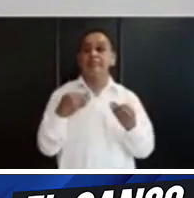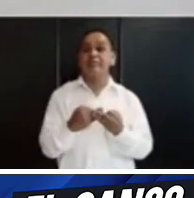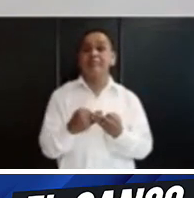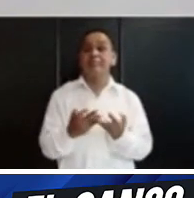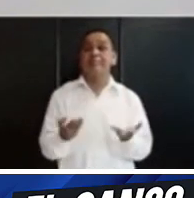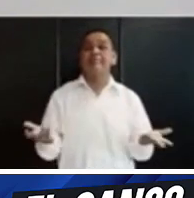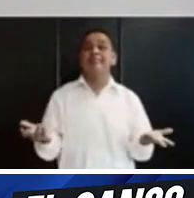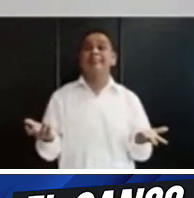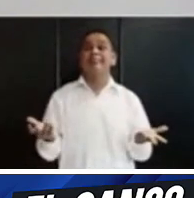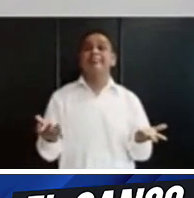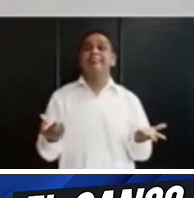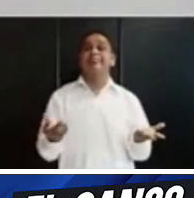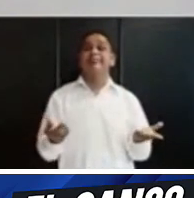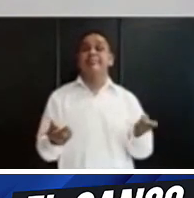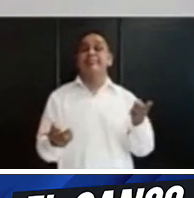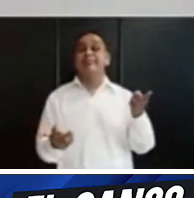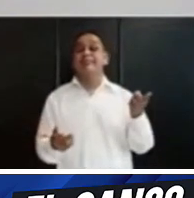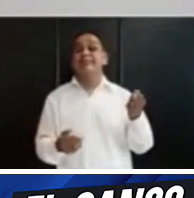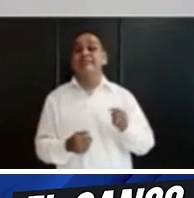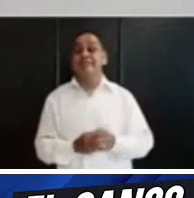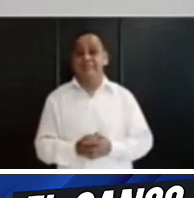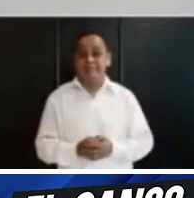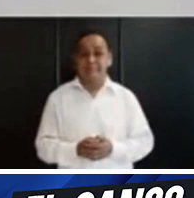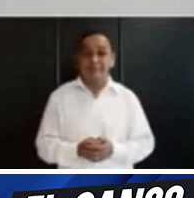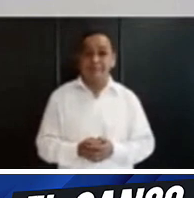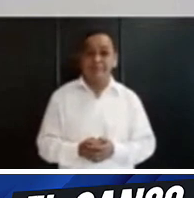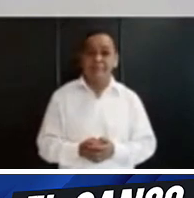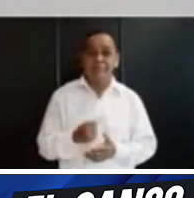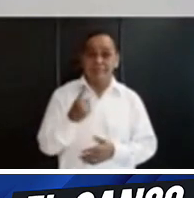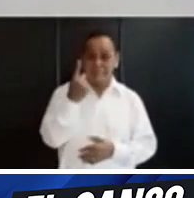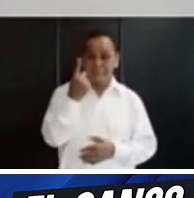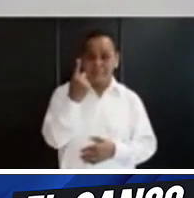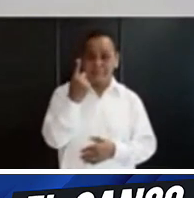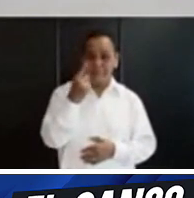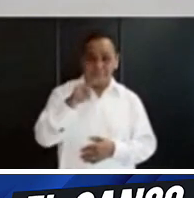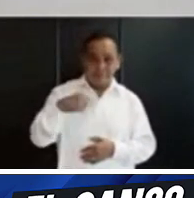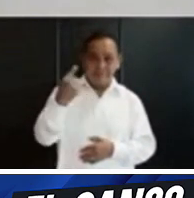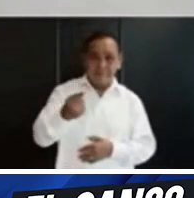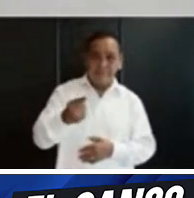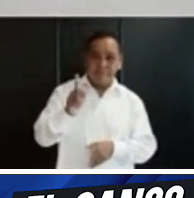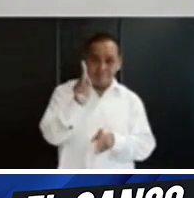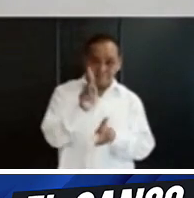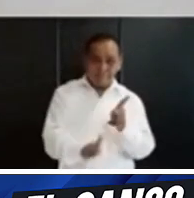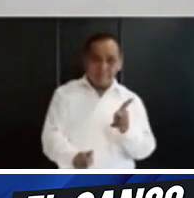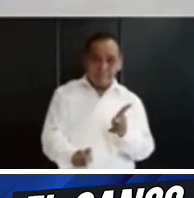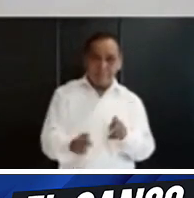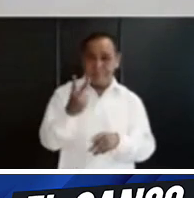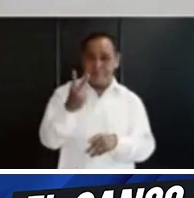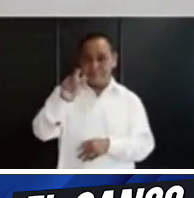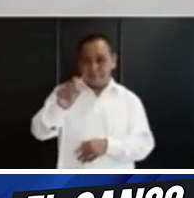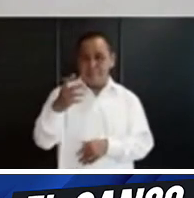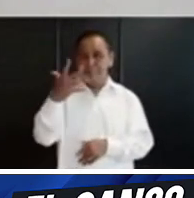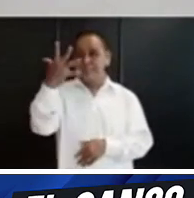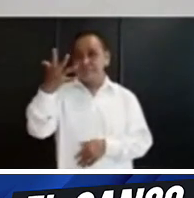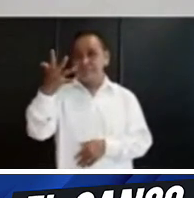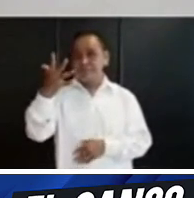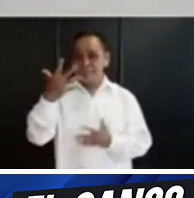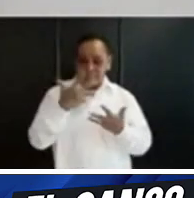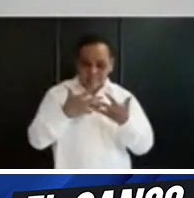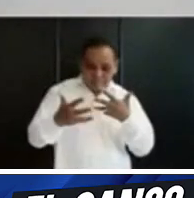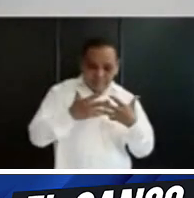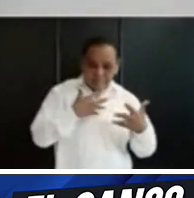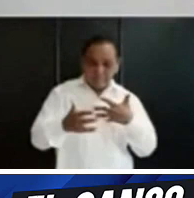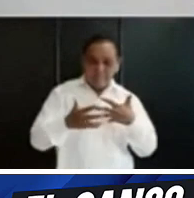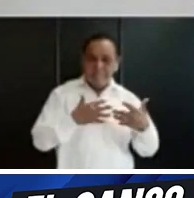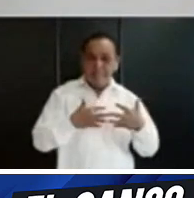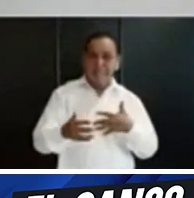su mamá, no puede ser. En una sale el otro embarque. ¿Otro? 2.5 en transferencia. ¿Cuánto le